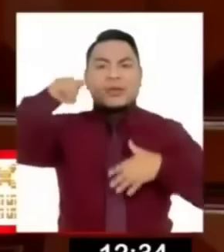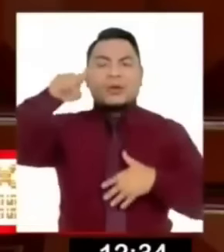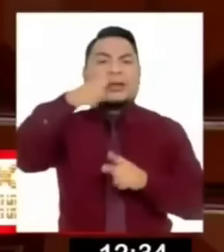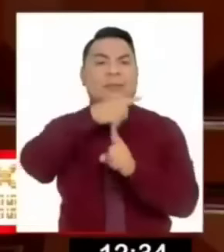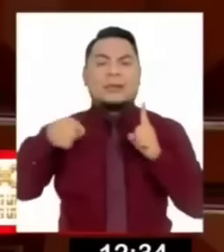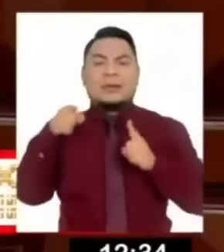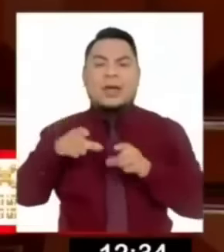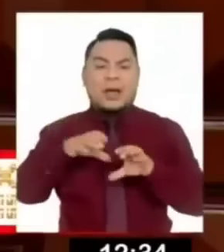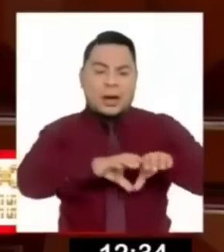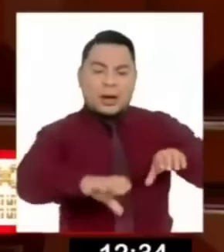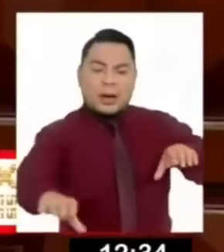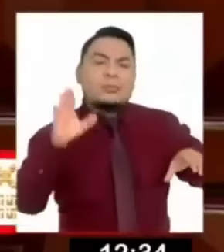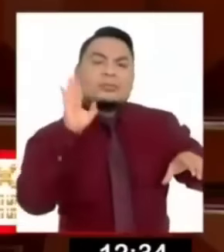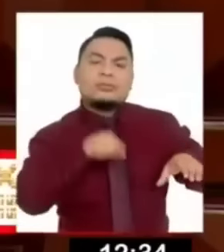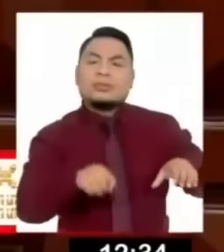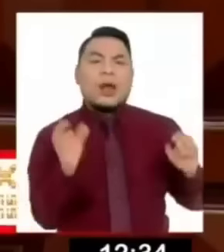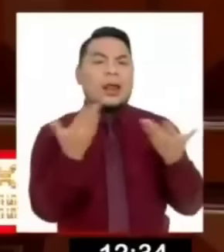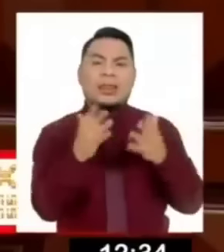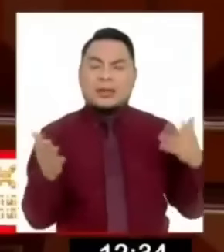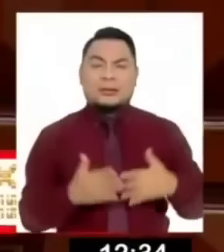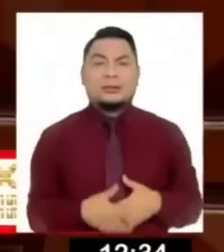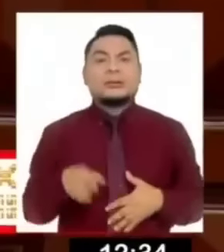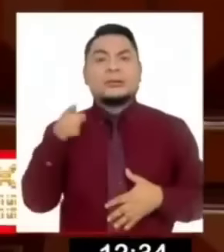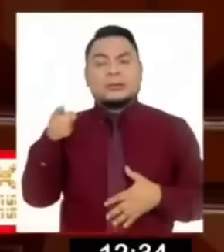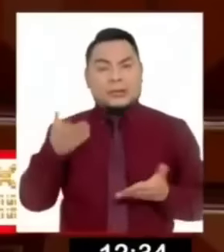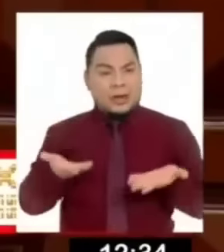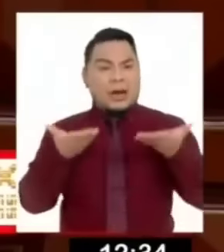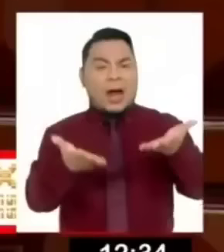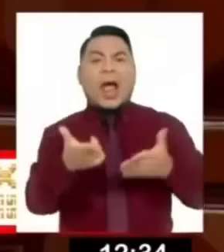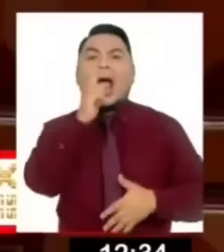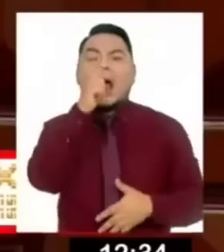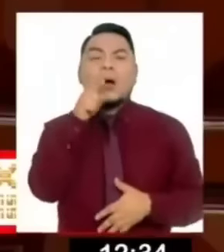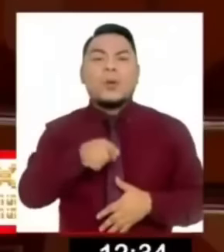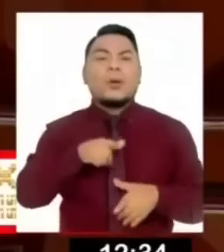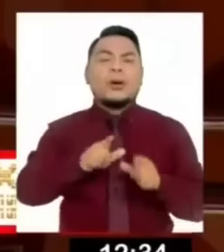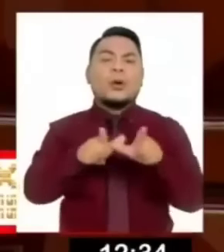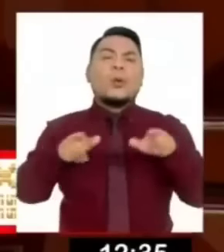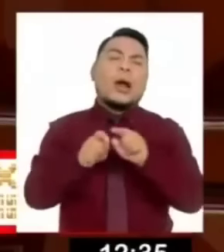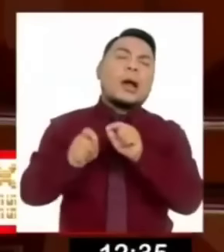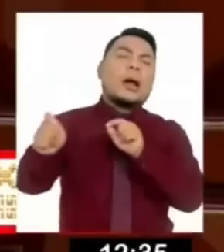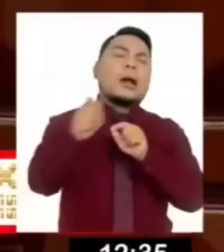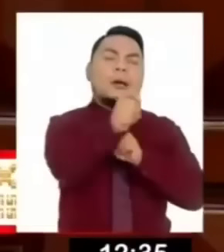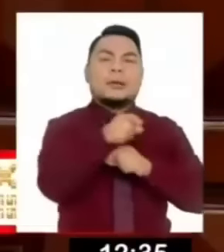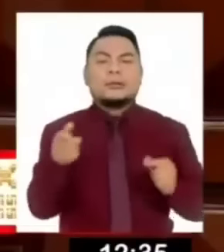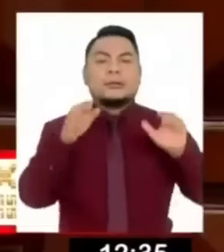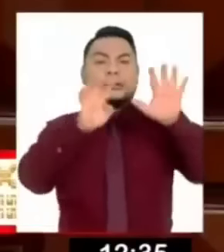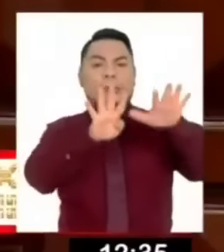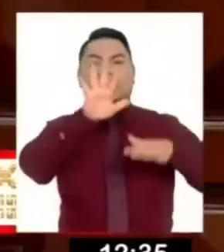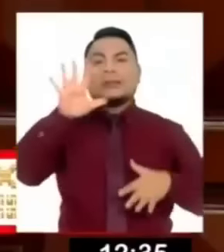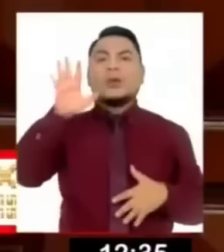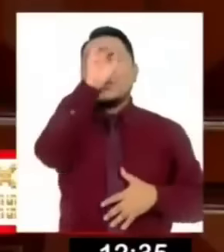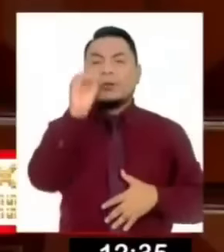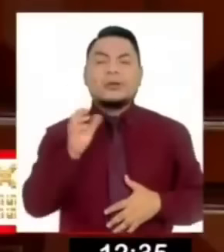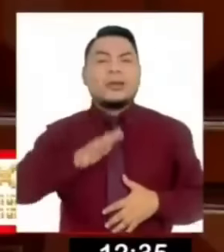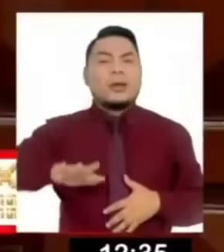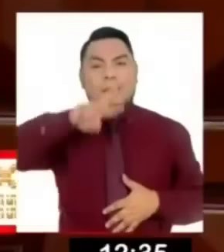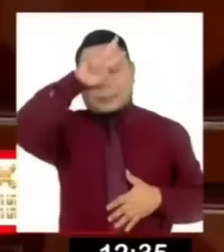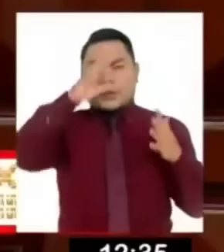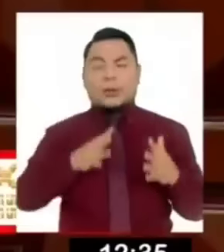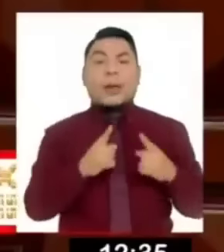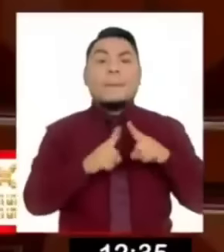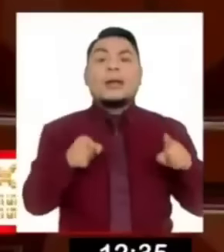medio de alcantarillado. La cobertura de agua en el ámbito urbano alcanza al 95% de